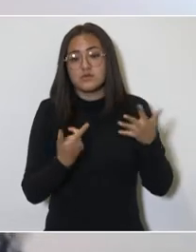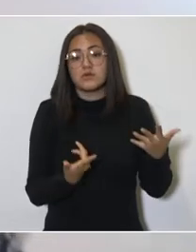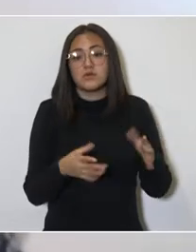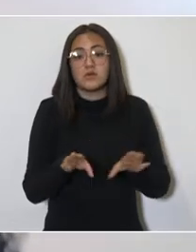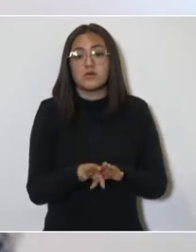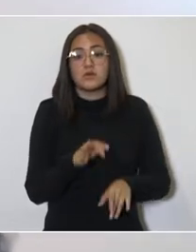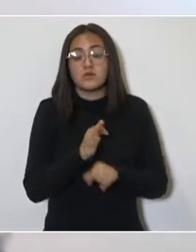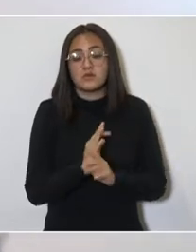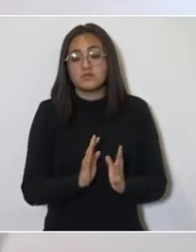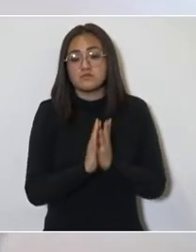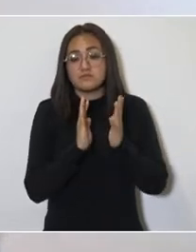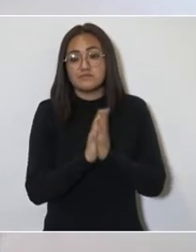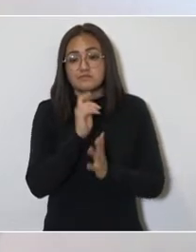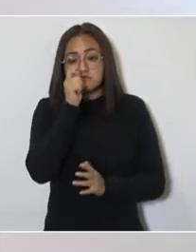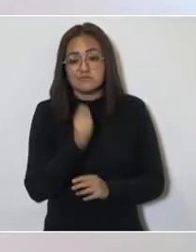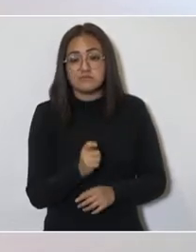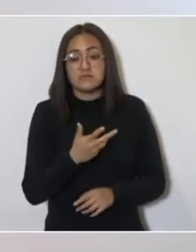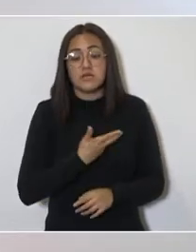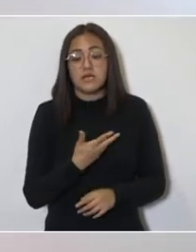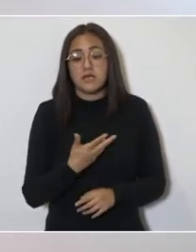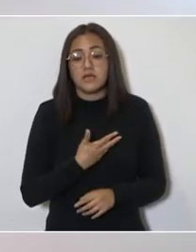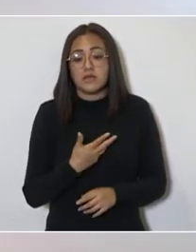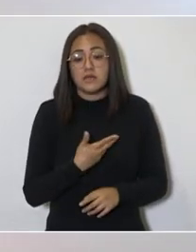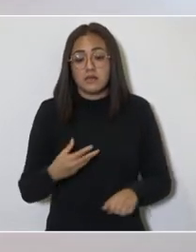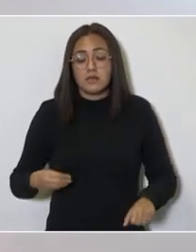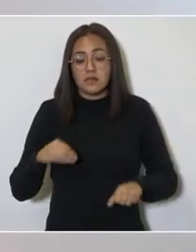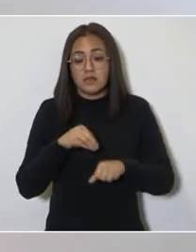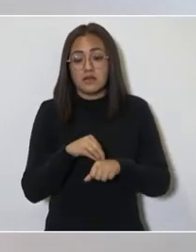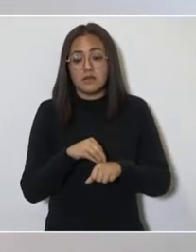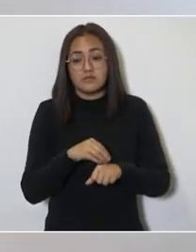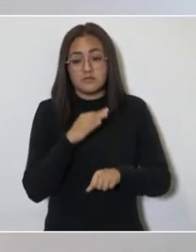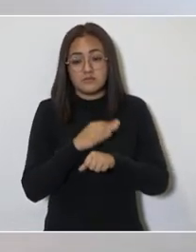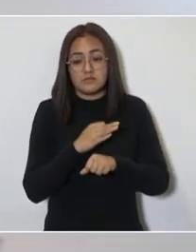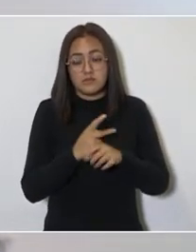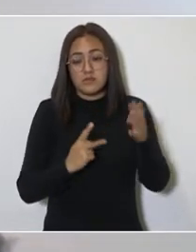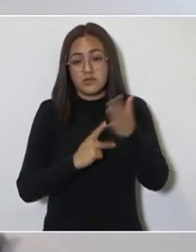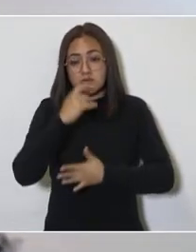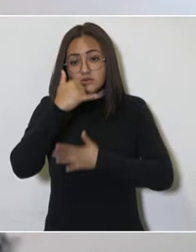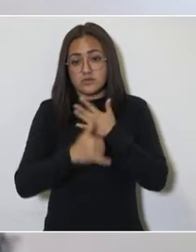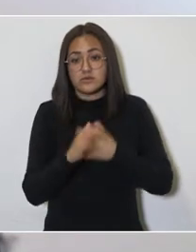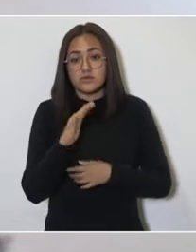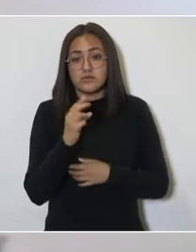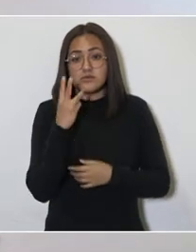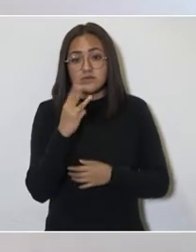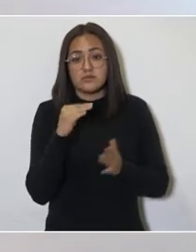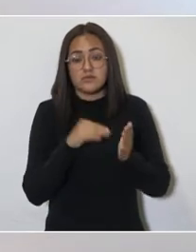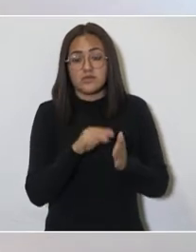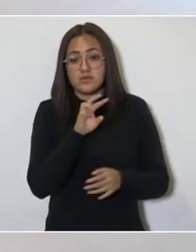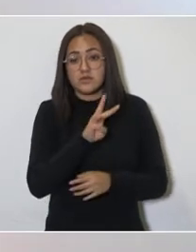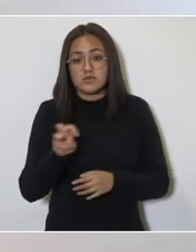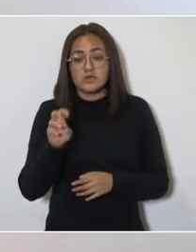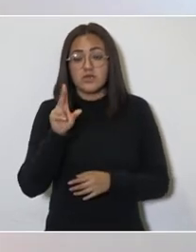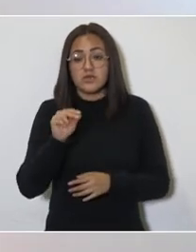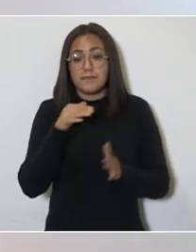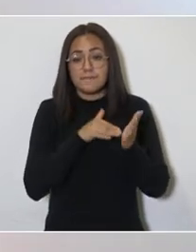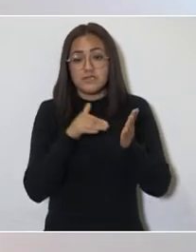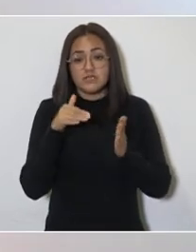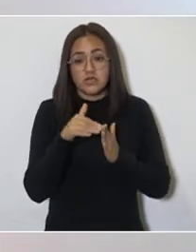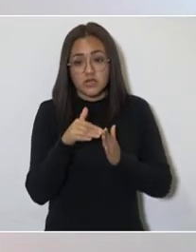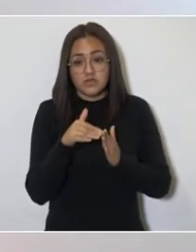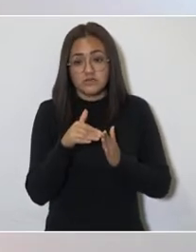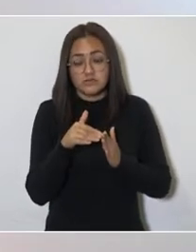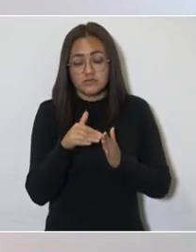Tratándose de participaciones, tenemos una asignación en este proyecto de 53.380 millones de